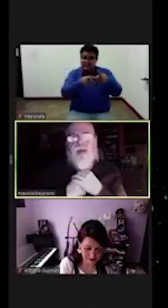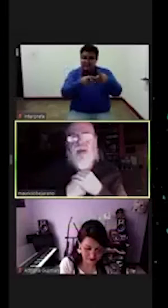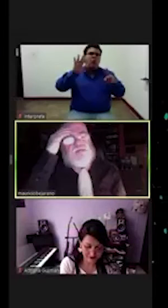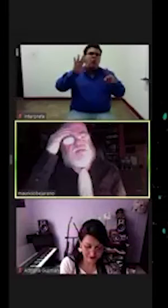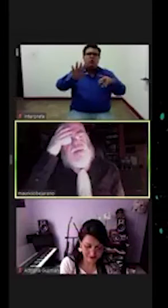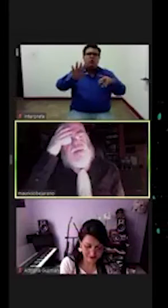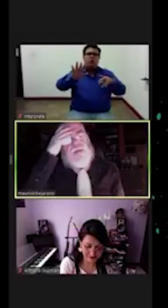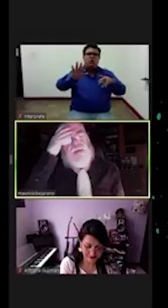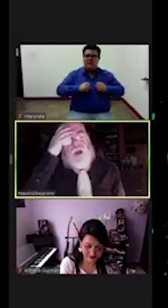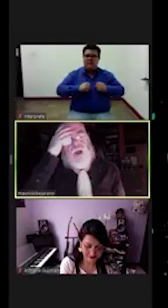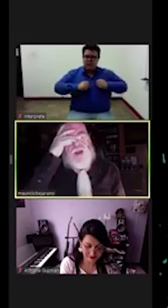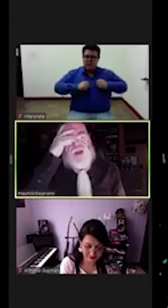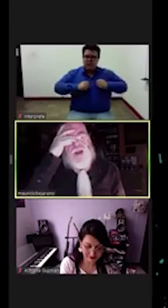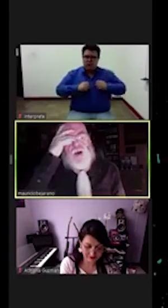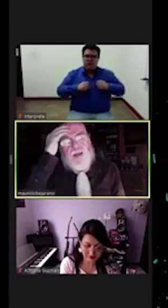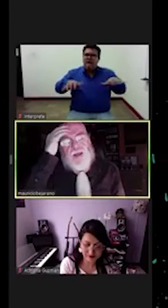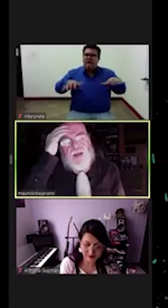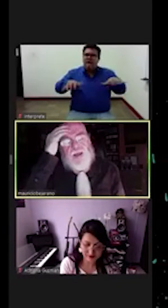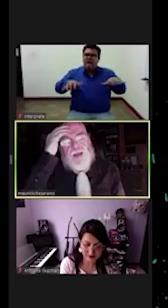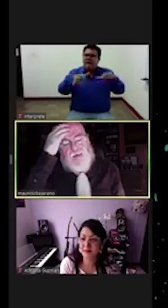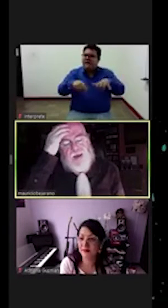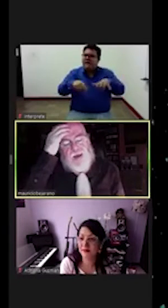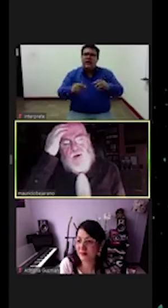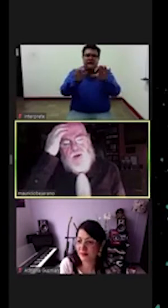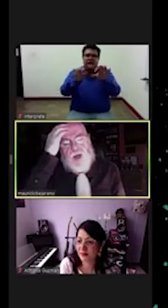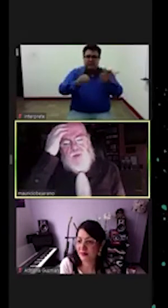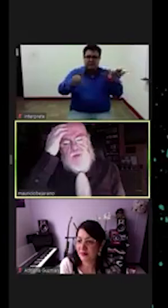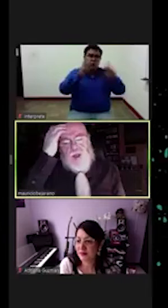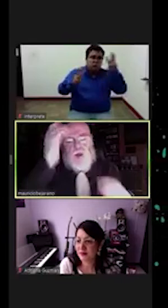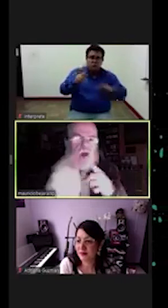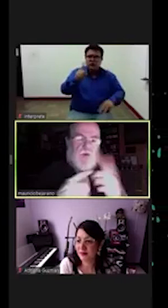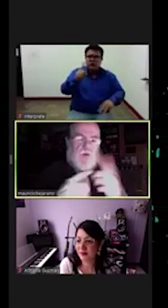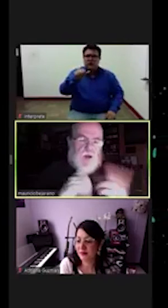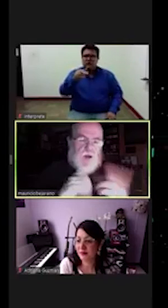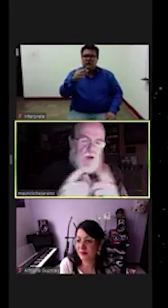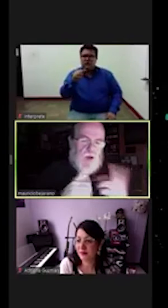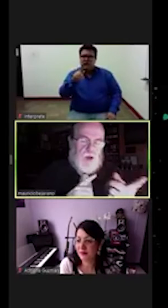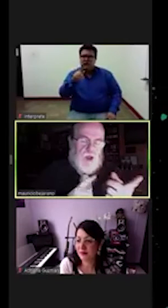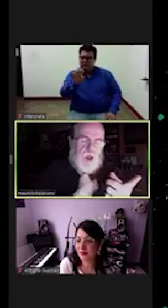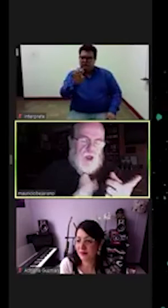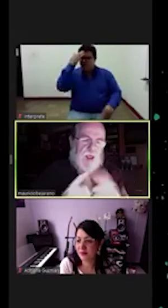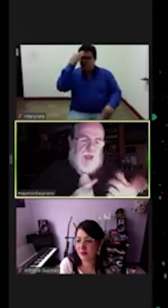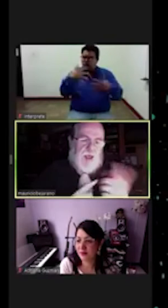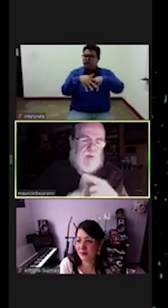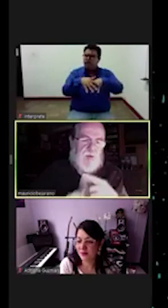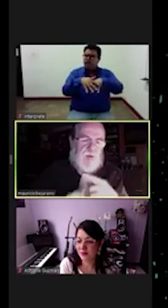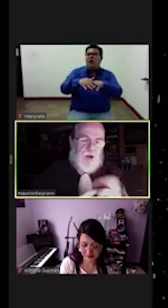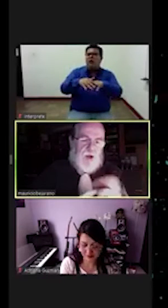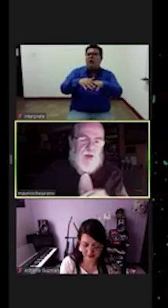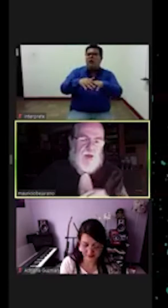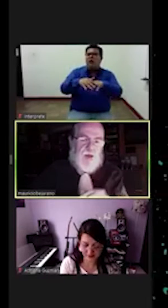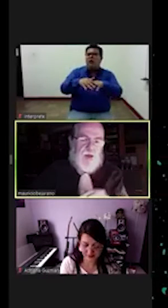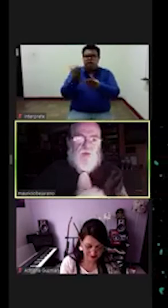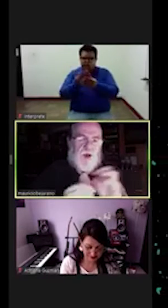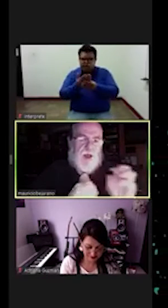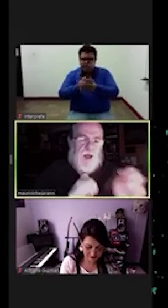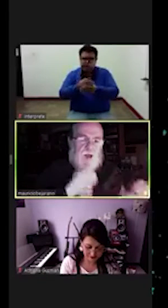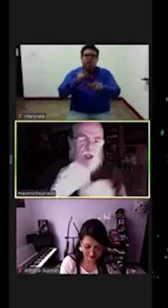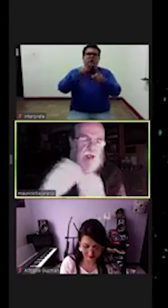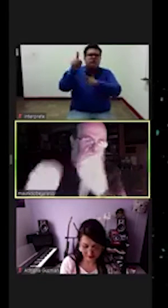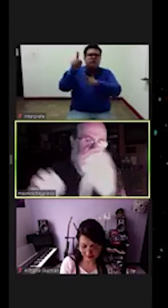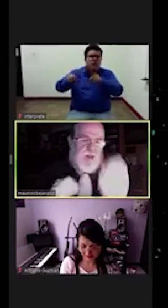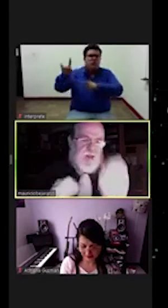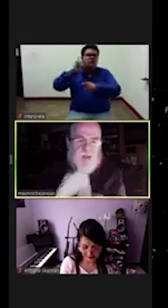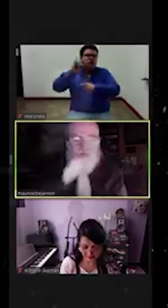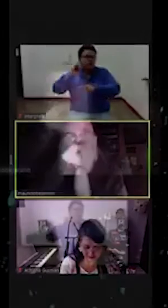se organizó en la Galería Santa Fe una exposición en combinación con los archivos de señal memoria. Fueron encargos a 6